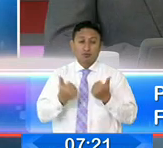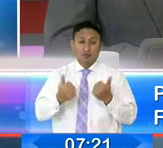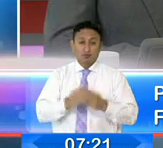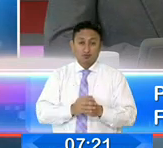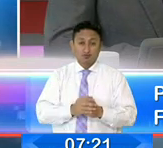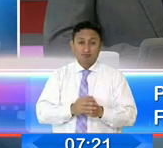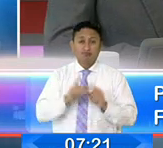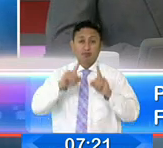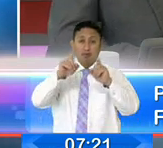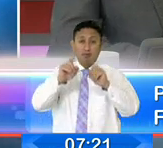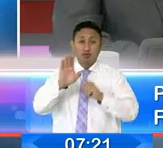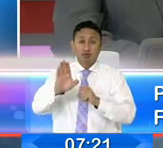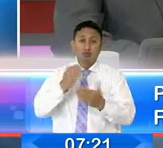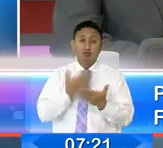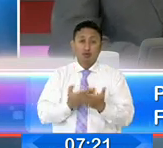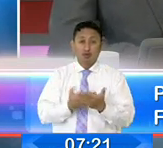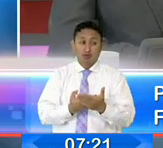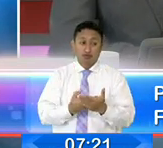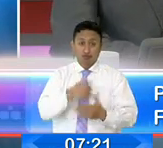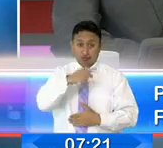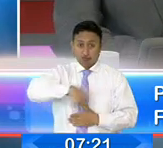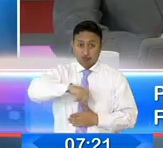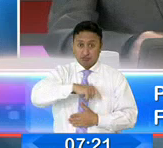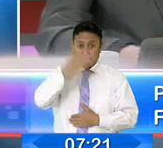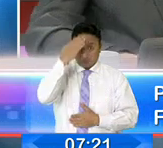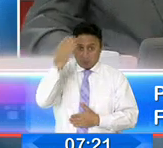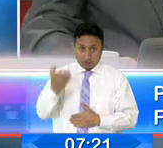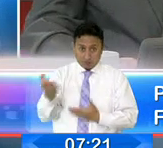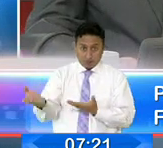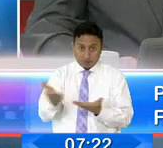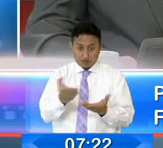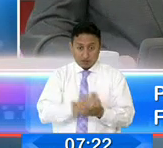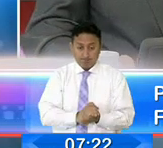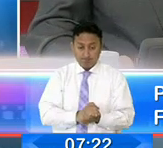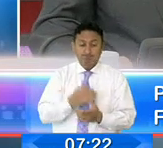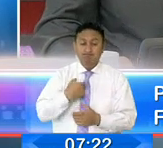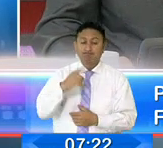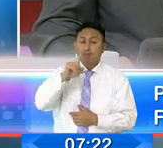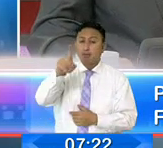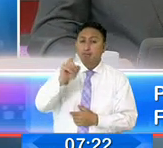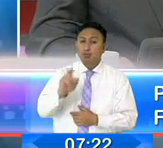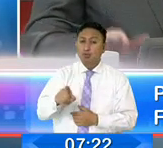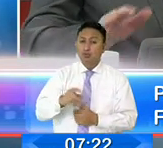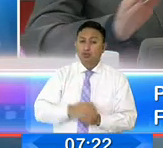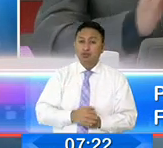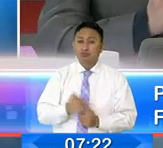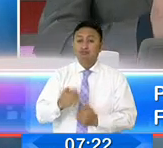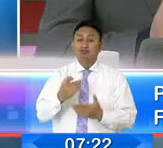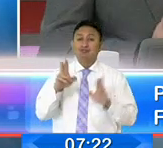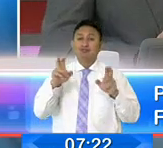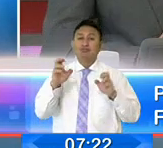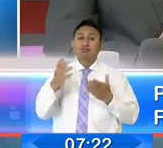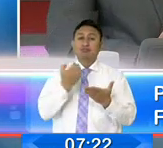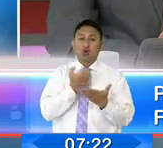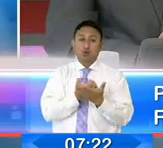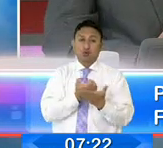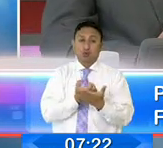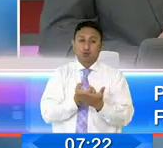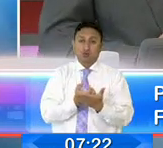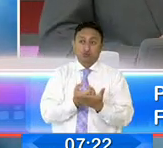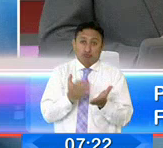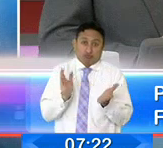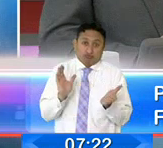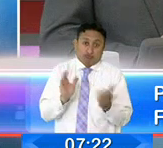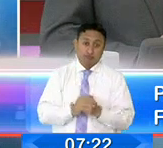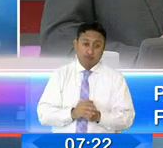algunas de las propuestas que la ciudadanía sin duda quiere saber. Algunas de las consultas, pues en lo económico, en una